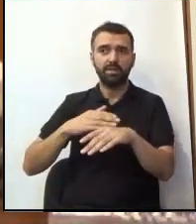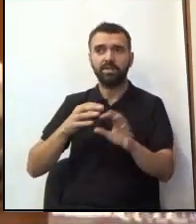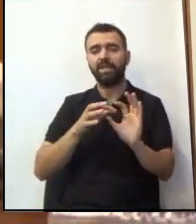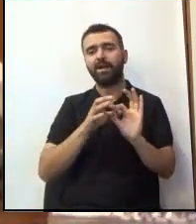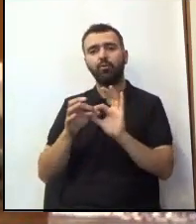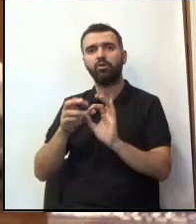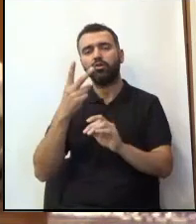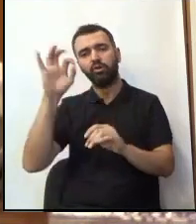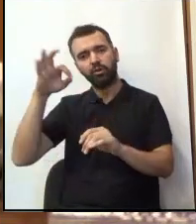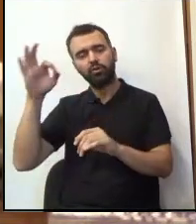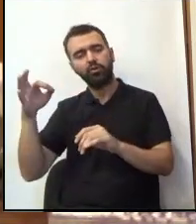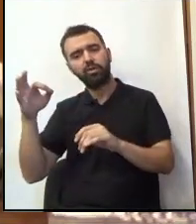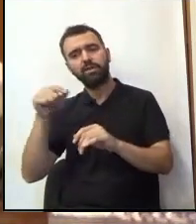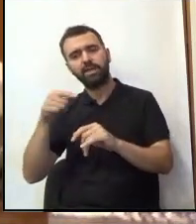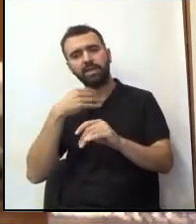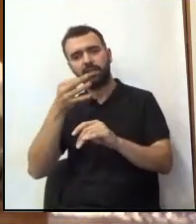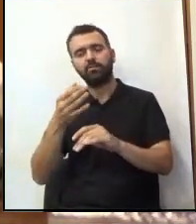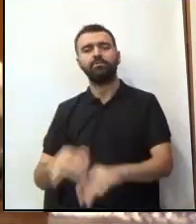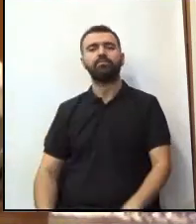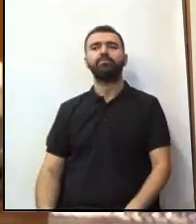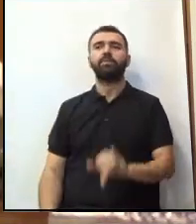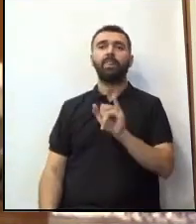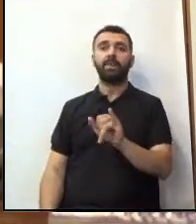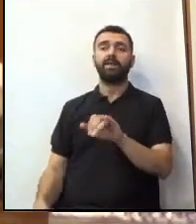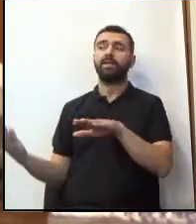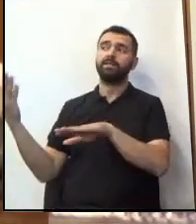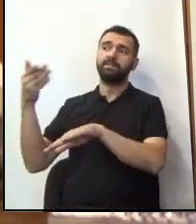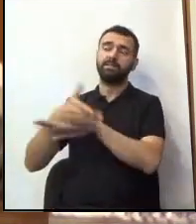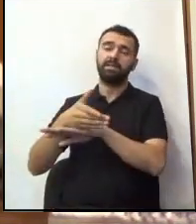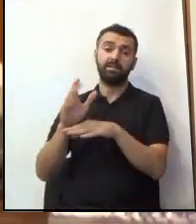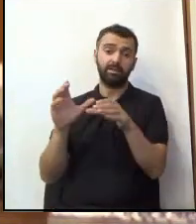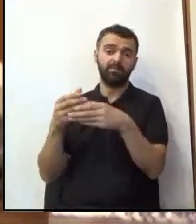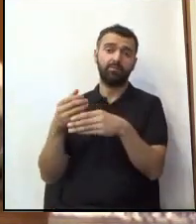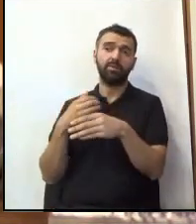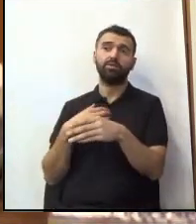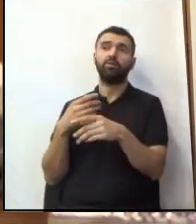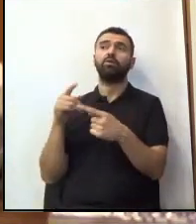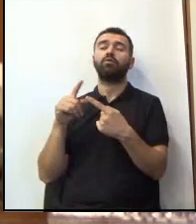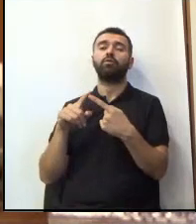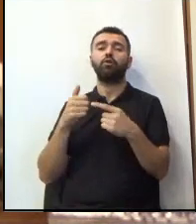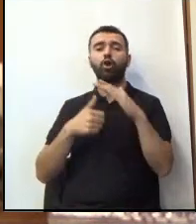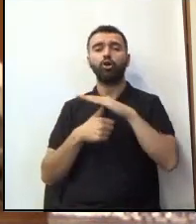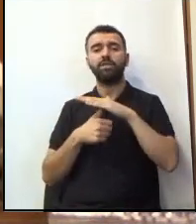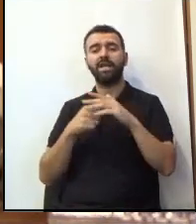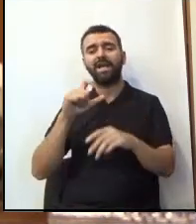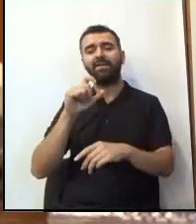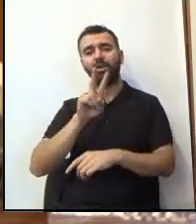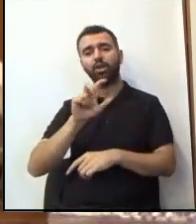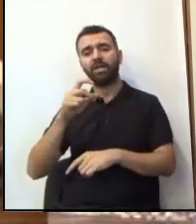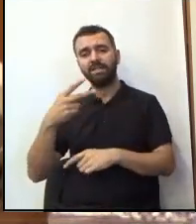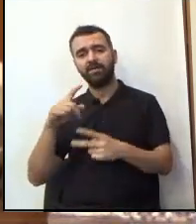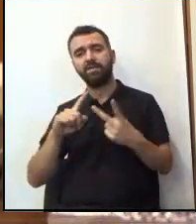que señalo. Y la asistencia fue de las concejalas Chávez,